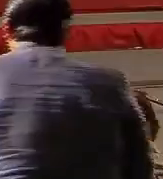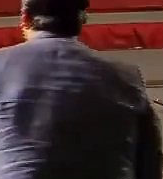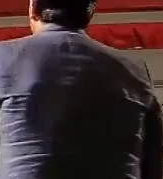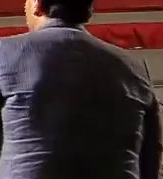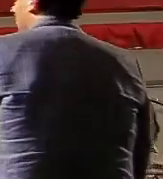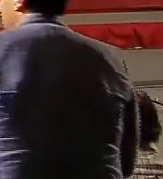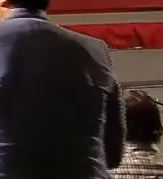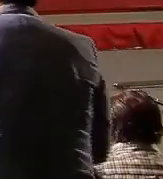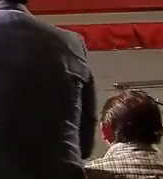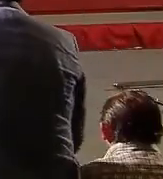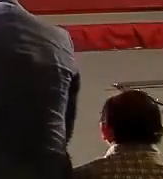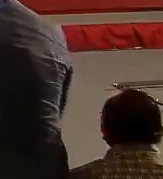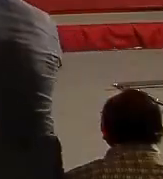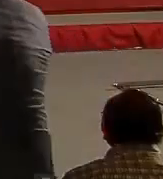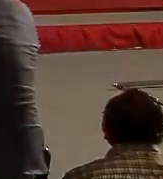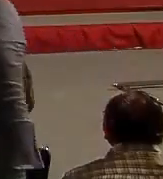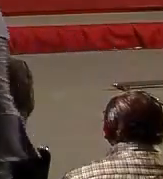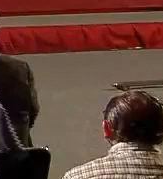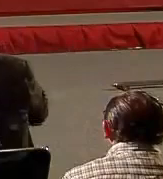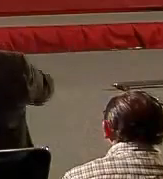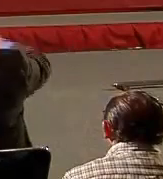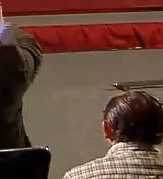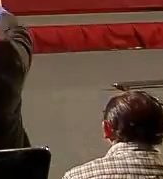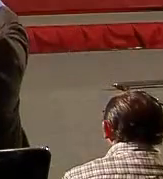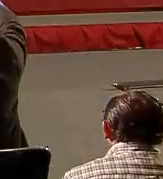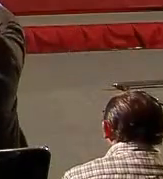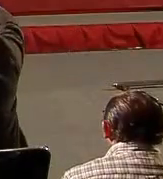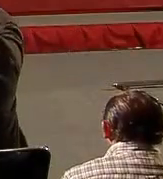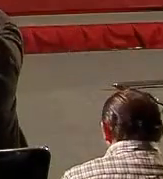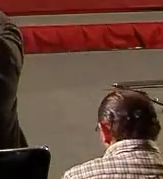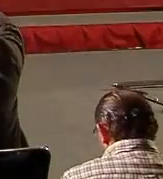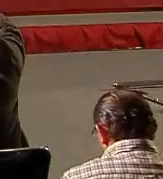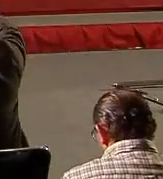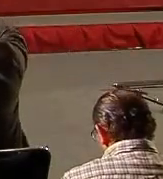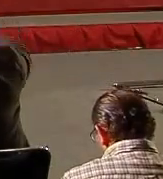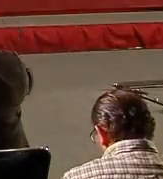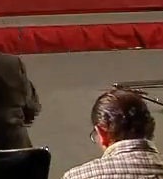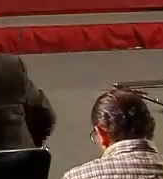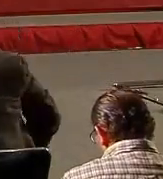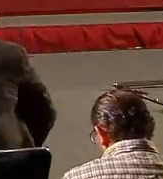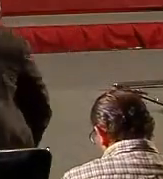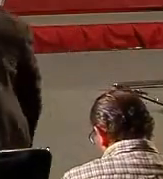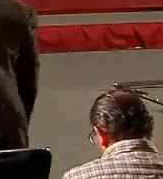Con él y luego de atrás para adelante.